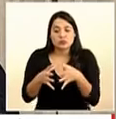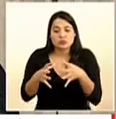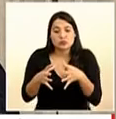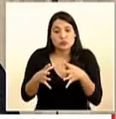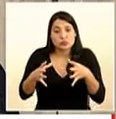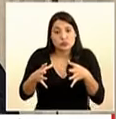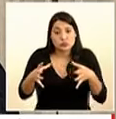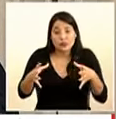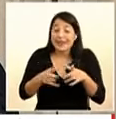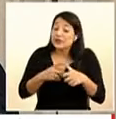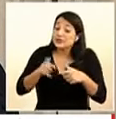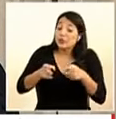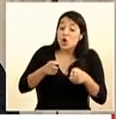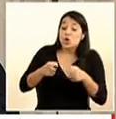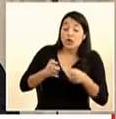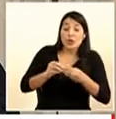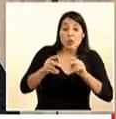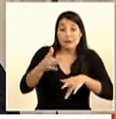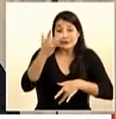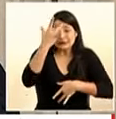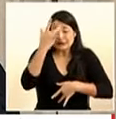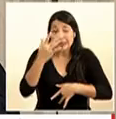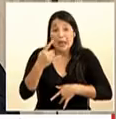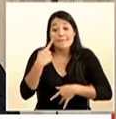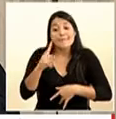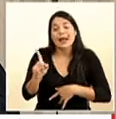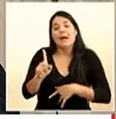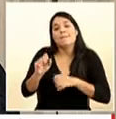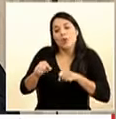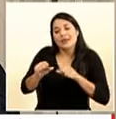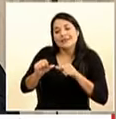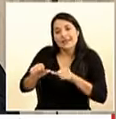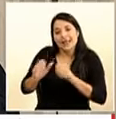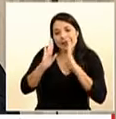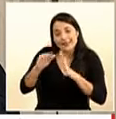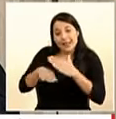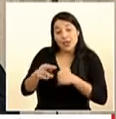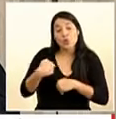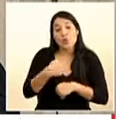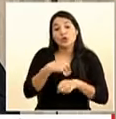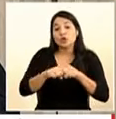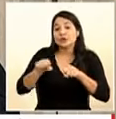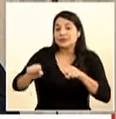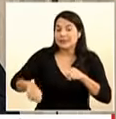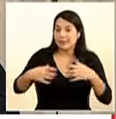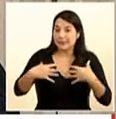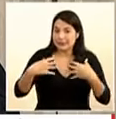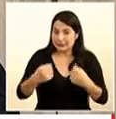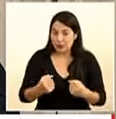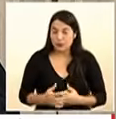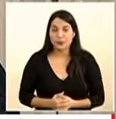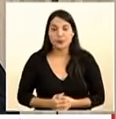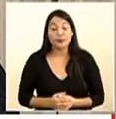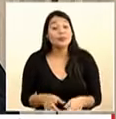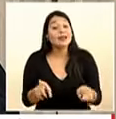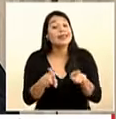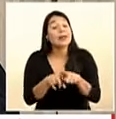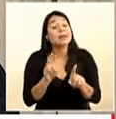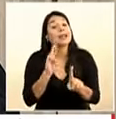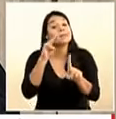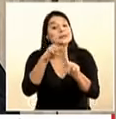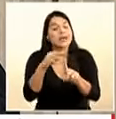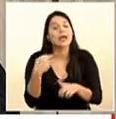con para que no saturen a nuestros sistemas de salud también el mensaje es el mensaje que hemos